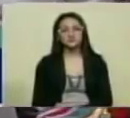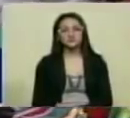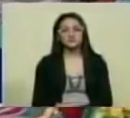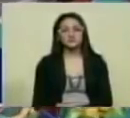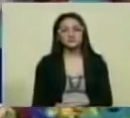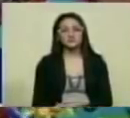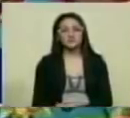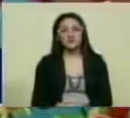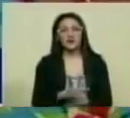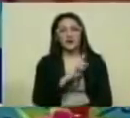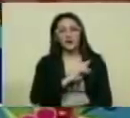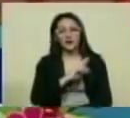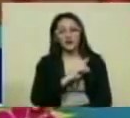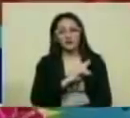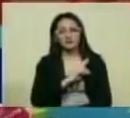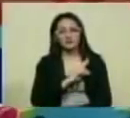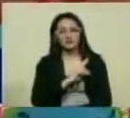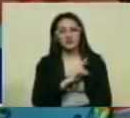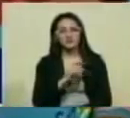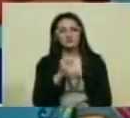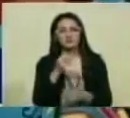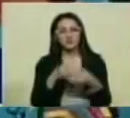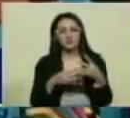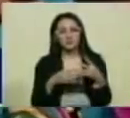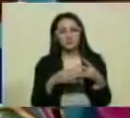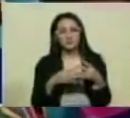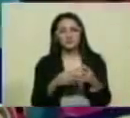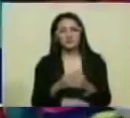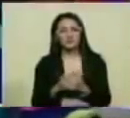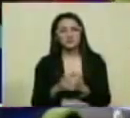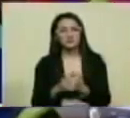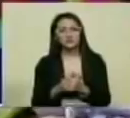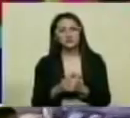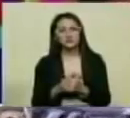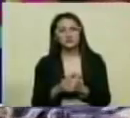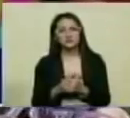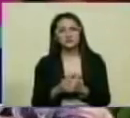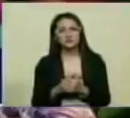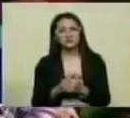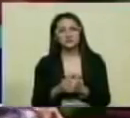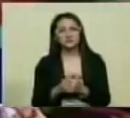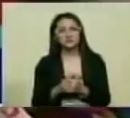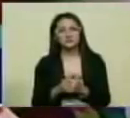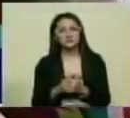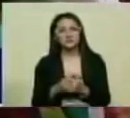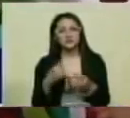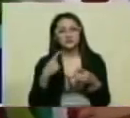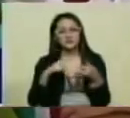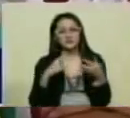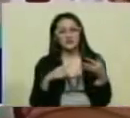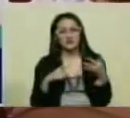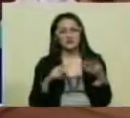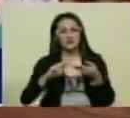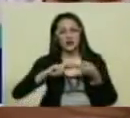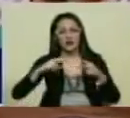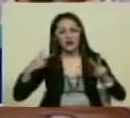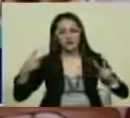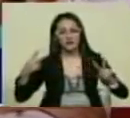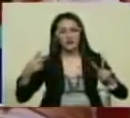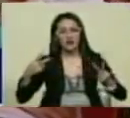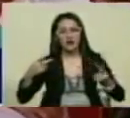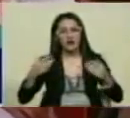el concepto de raza, basada en una serie de rasgos físicos hereditarios, no da cuenta de la diversidad genética de la especie